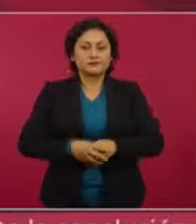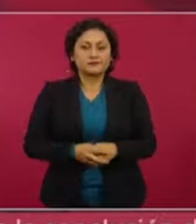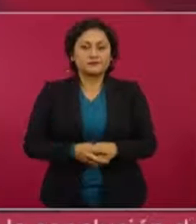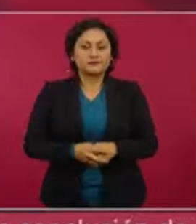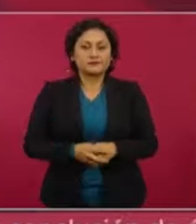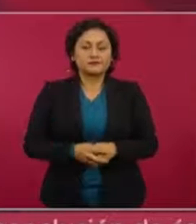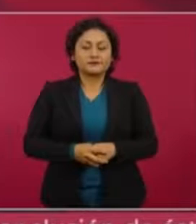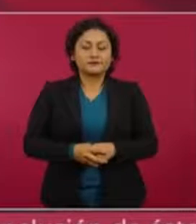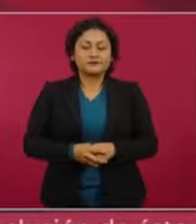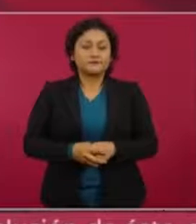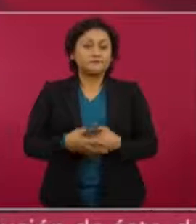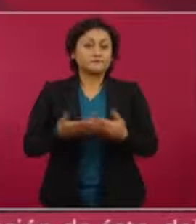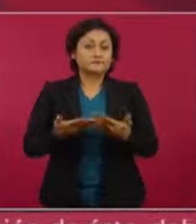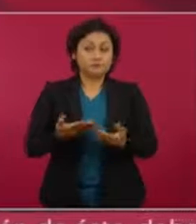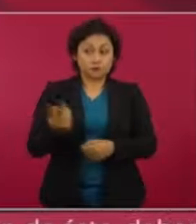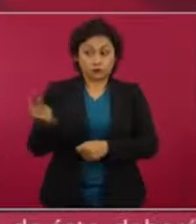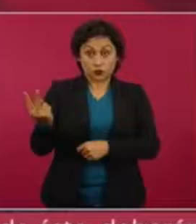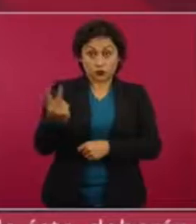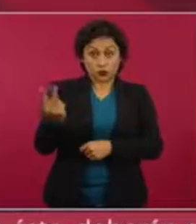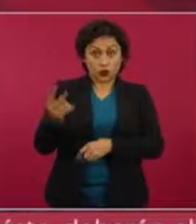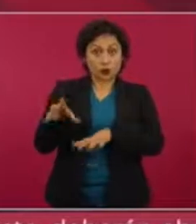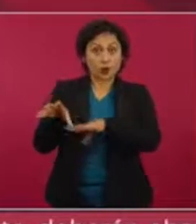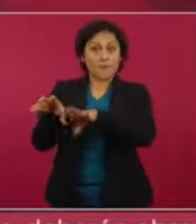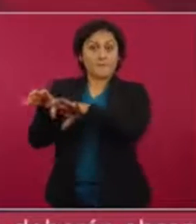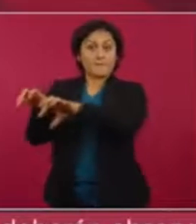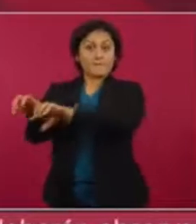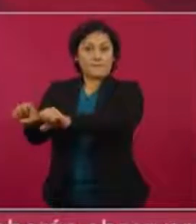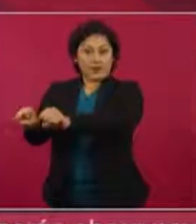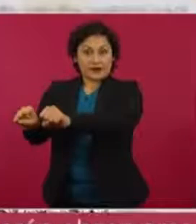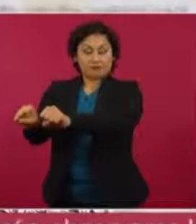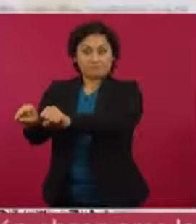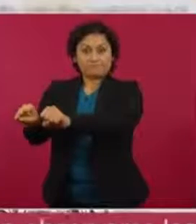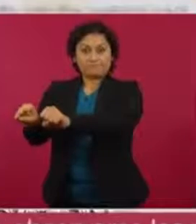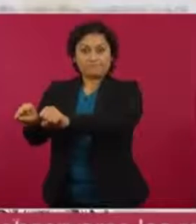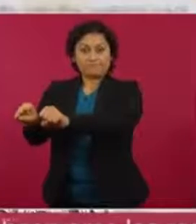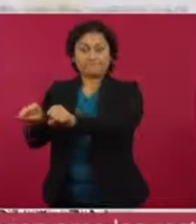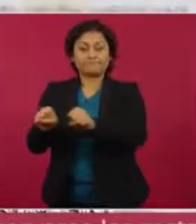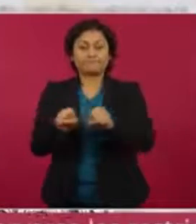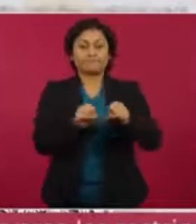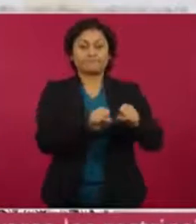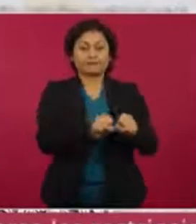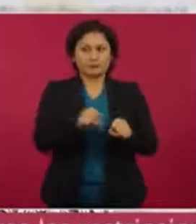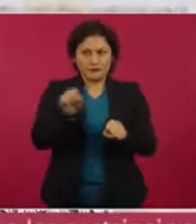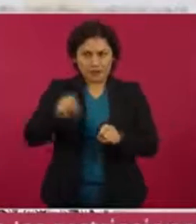los trasladaron de la Intendencia de Palacio,